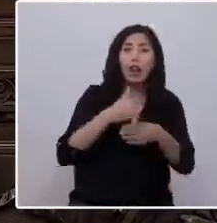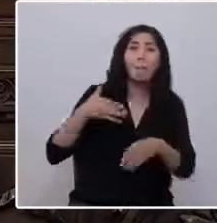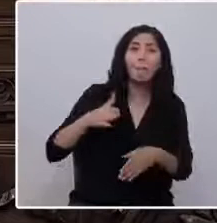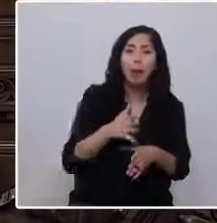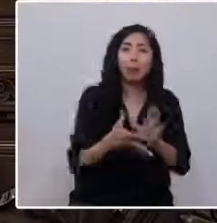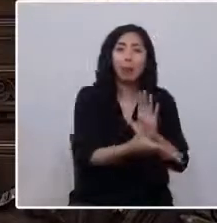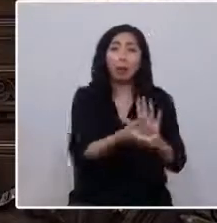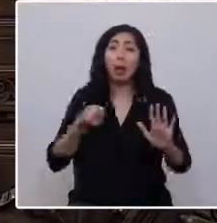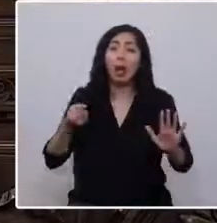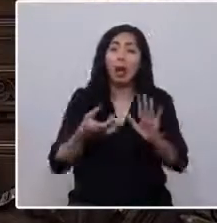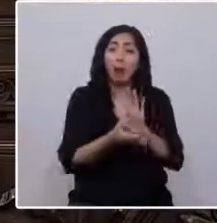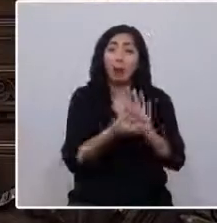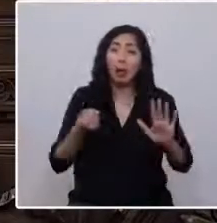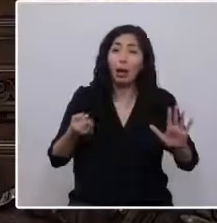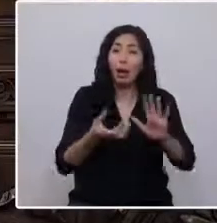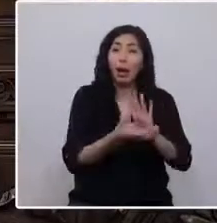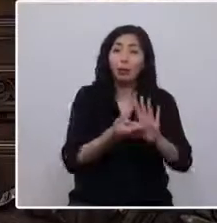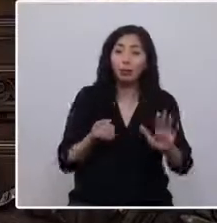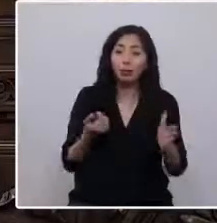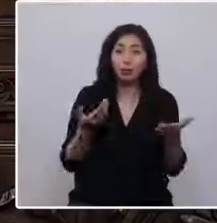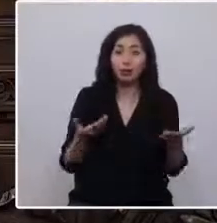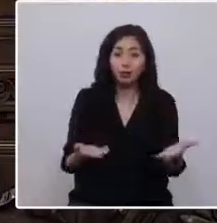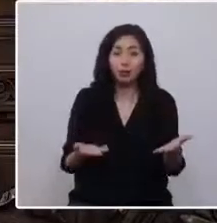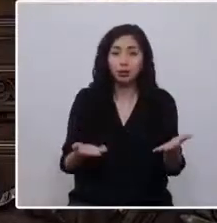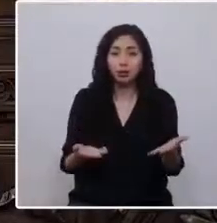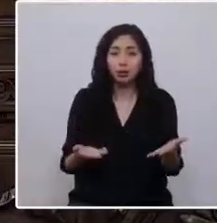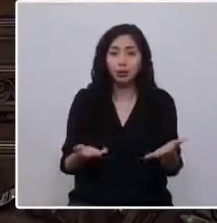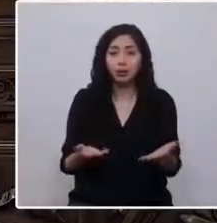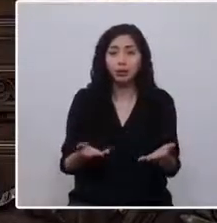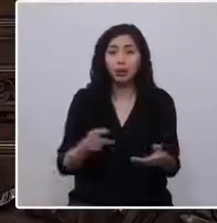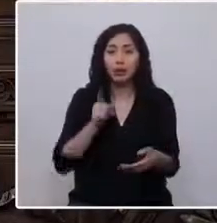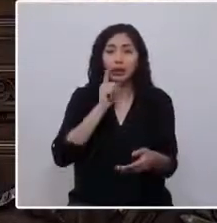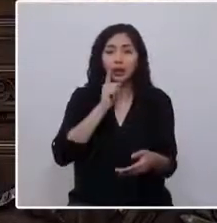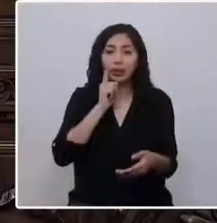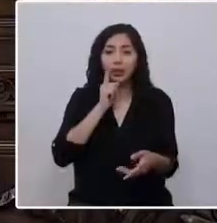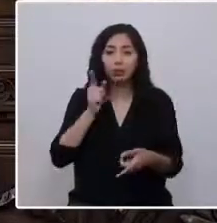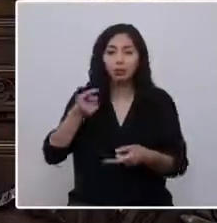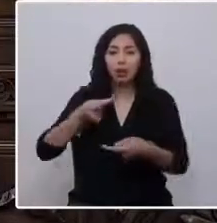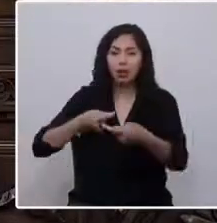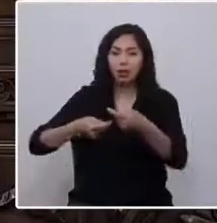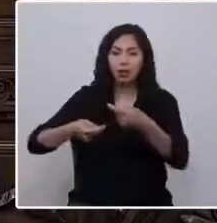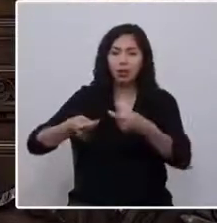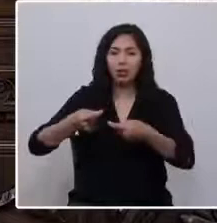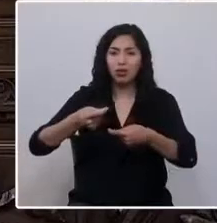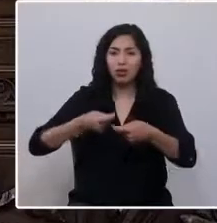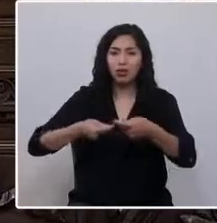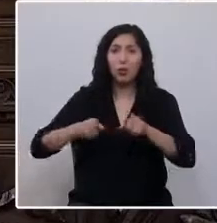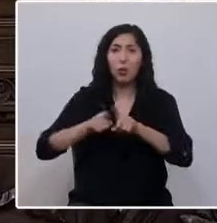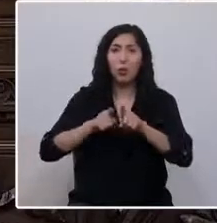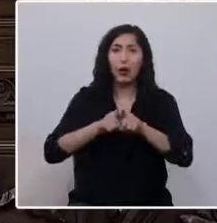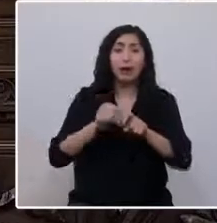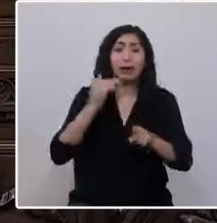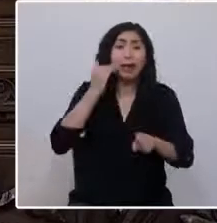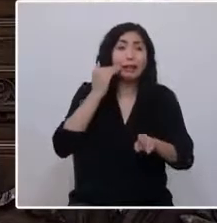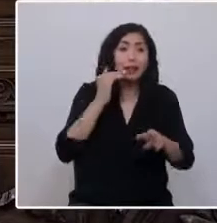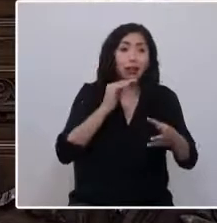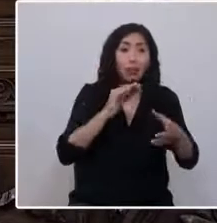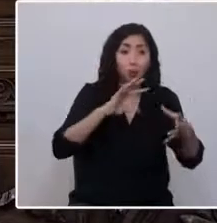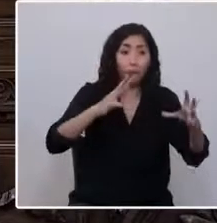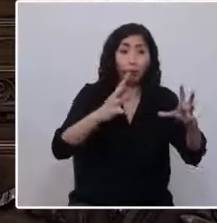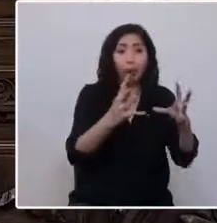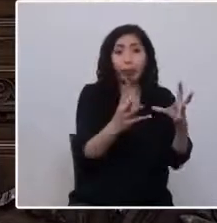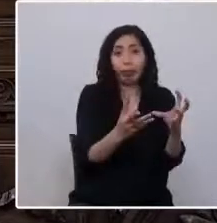abastecimiento del llamado centro civilizatorio estableciendo una economía ya escala planetaria nos tiene al borde del ecocidio es